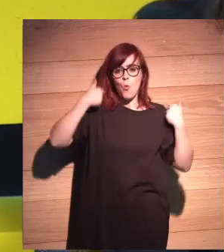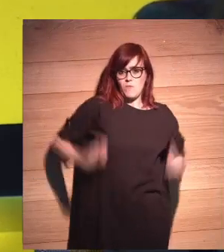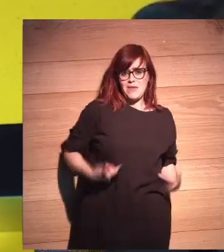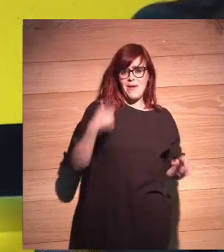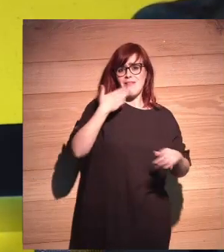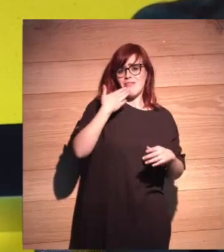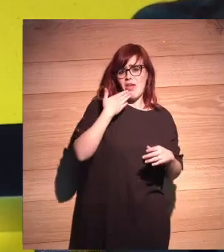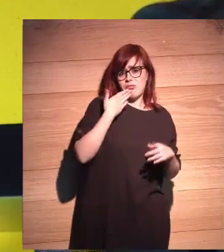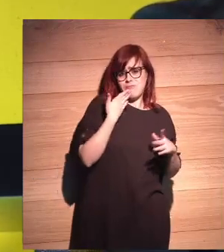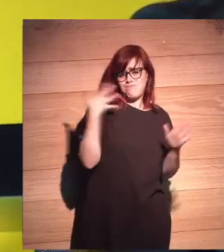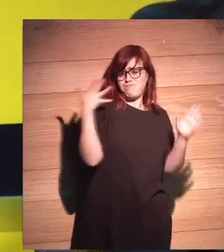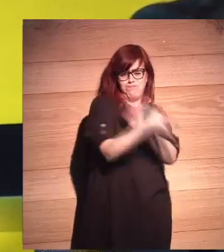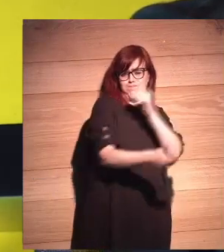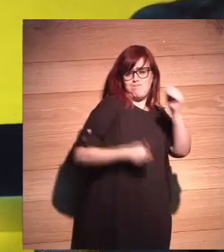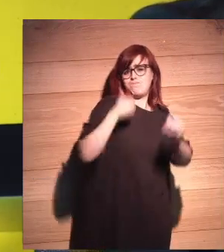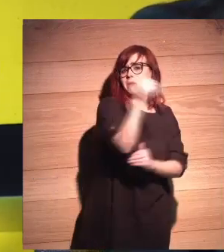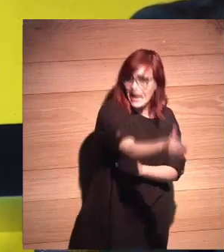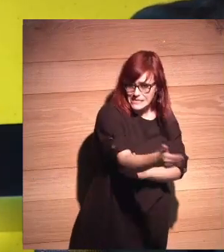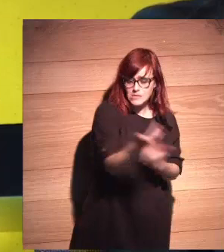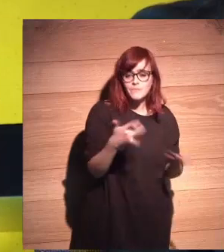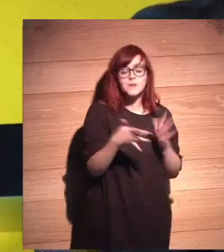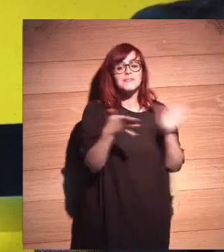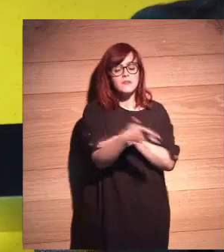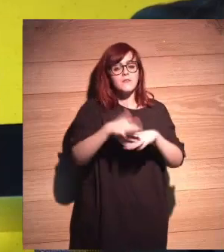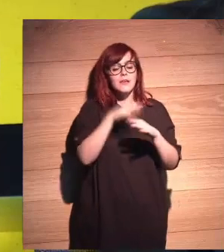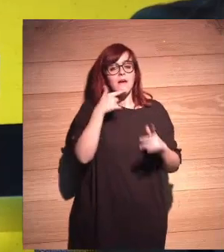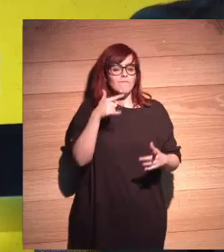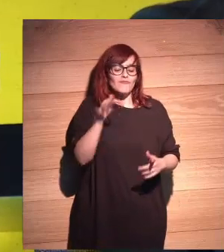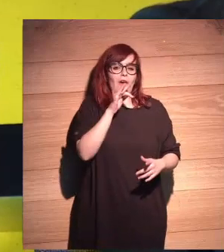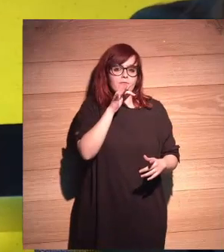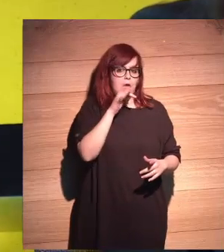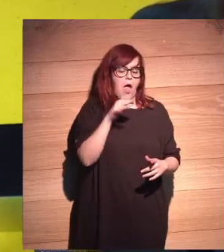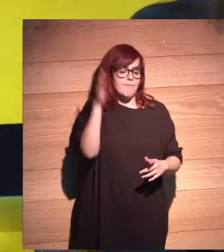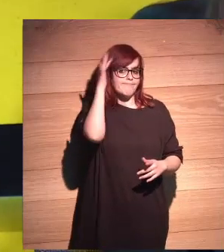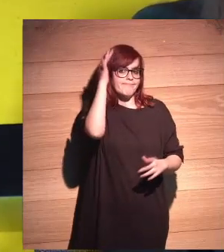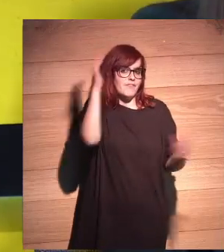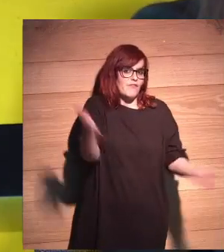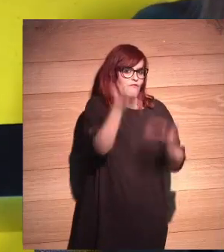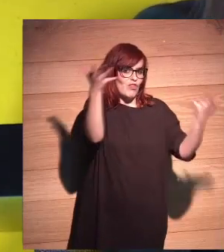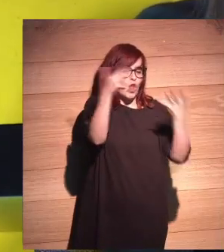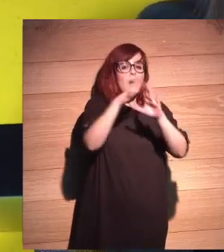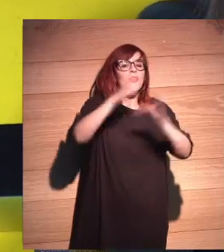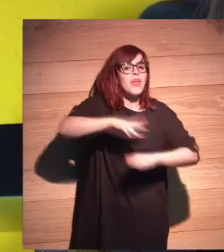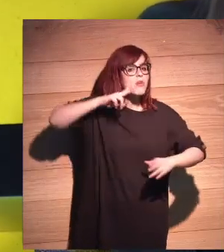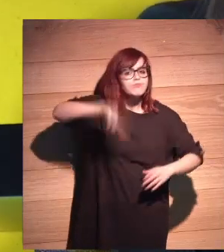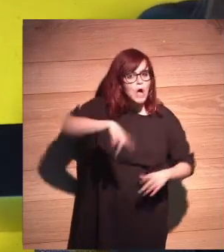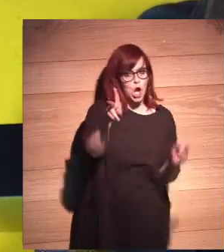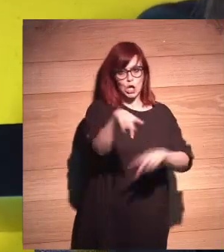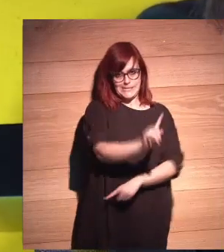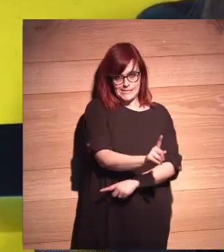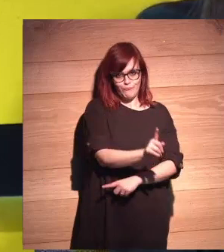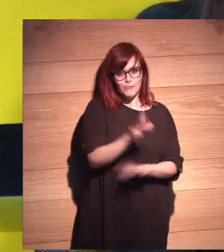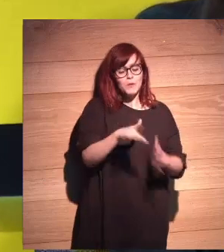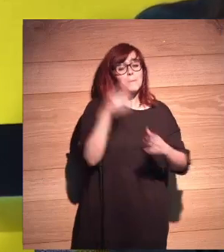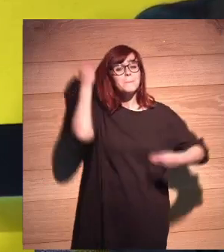del superbienestar, nos dicen que todavía esto es ciencia ficción y que no es ciencia. Pero yo creo